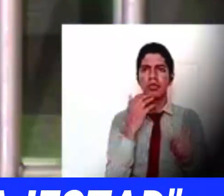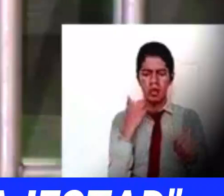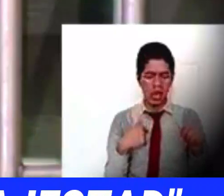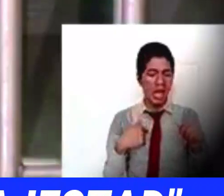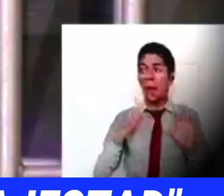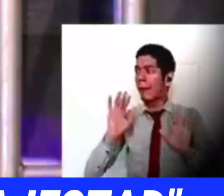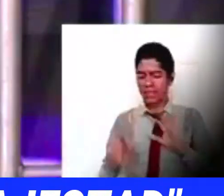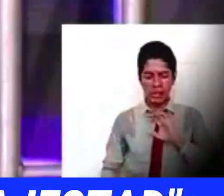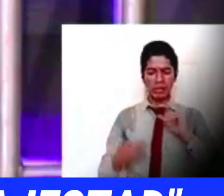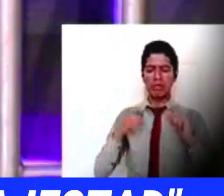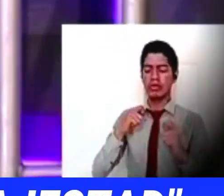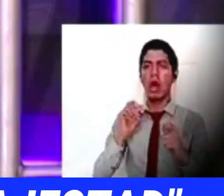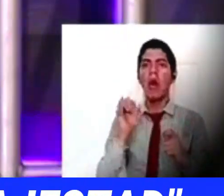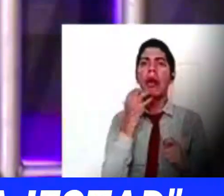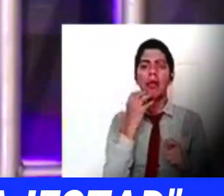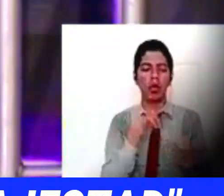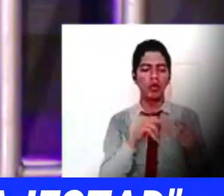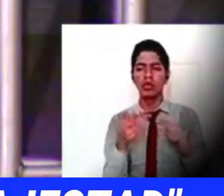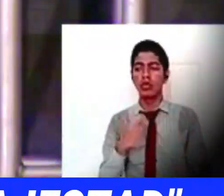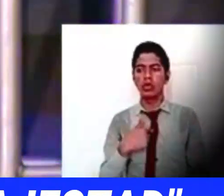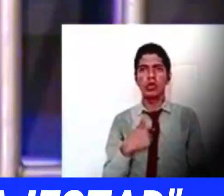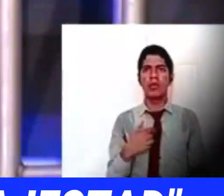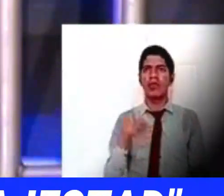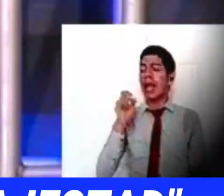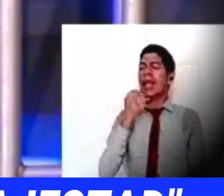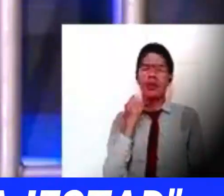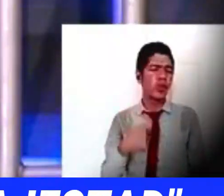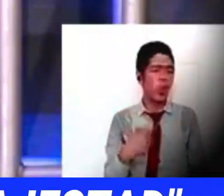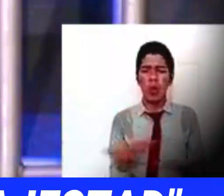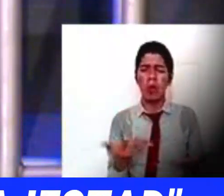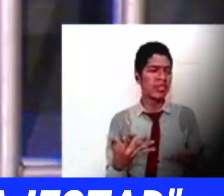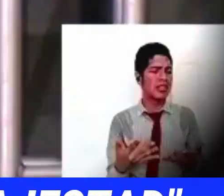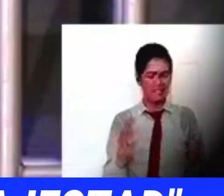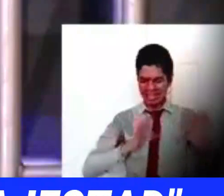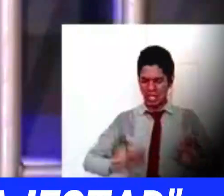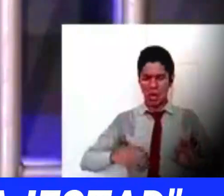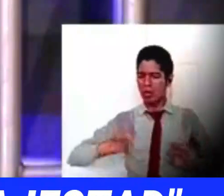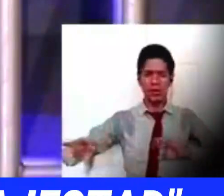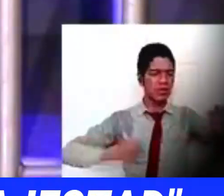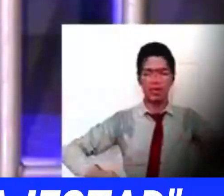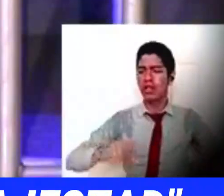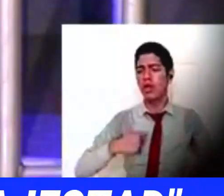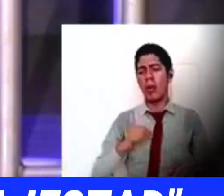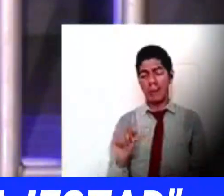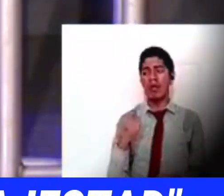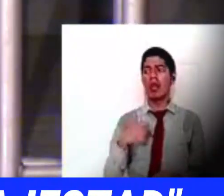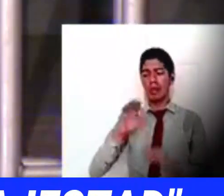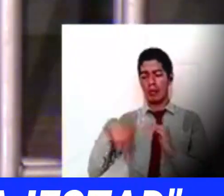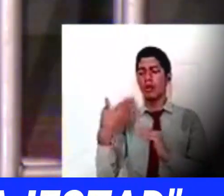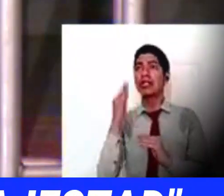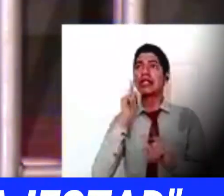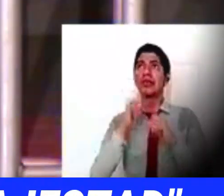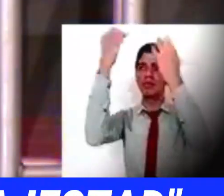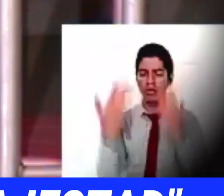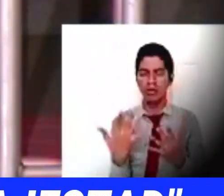tengo que consagrar para recibir el Espíritu. No, no, no. Vas a recibir el Espíritu Santo y el Espíritu Santo te va a consagrar a Él. Levanta las manos, levanta